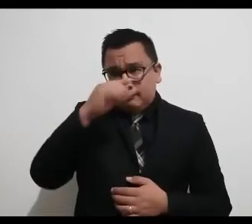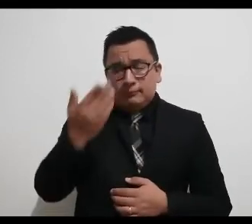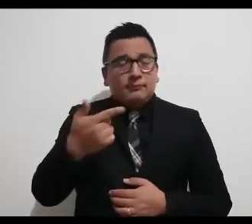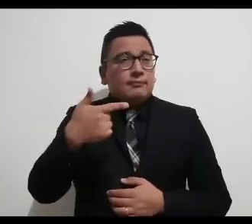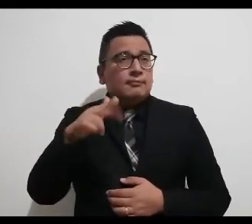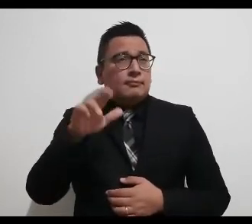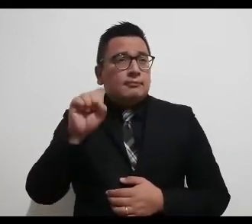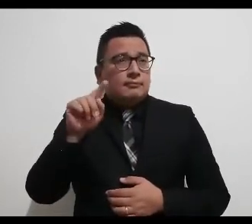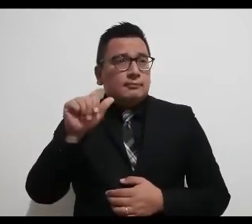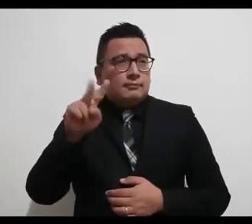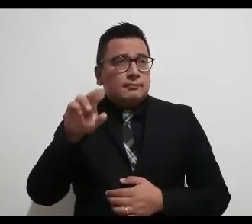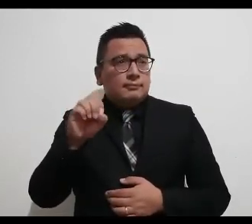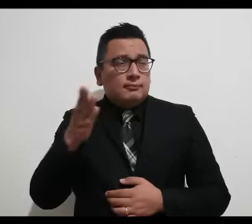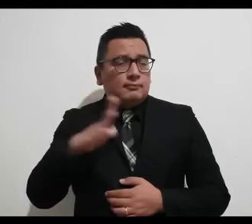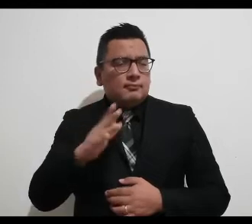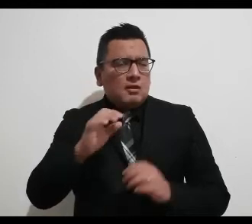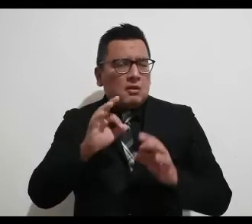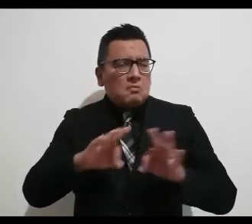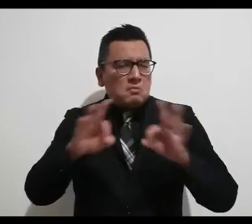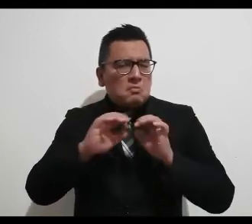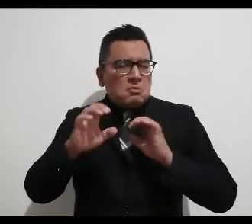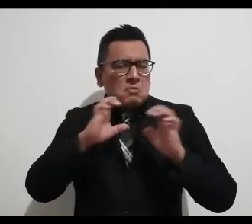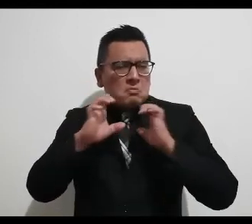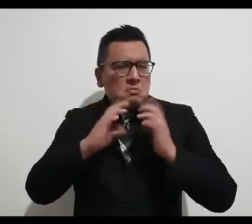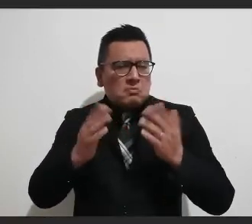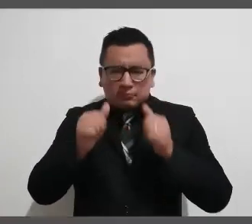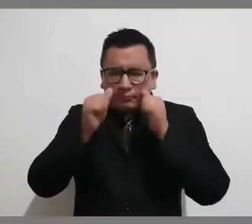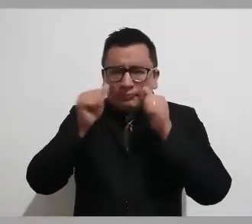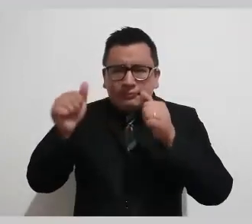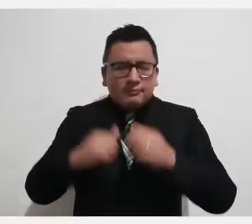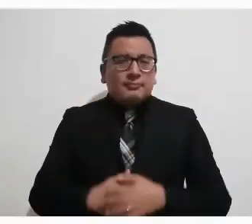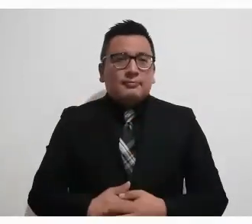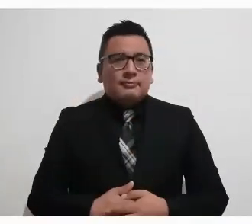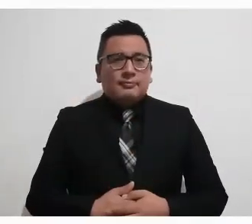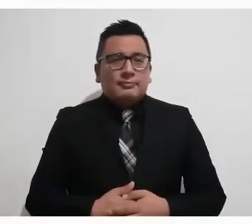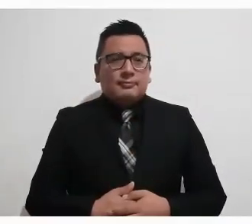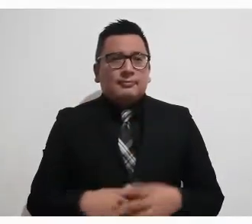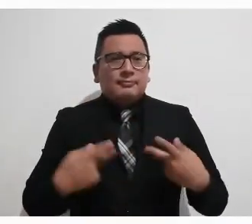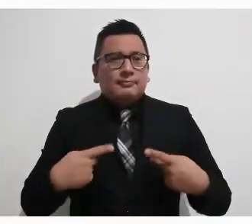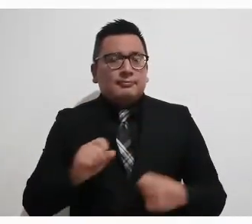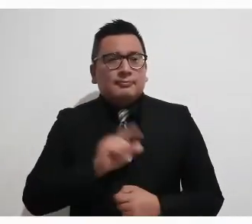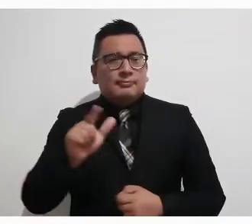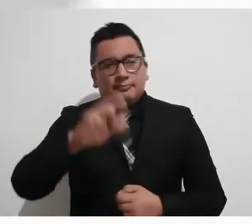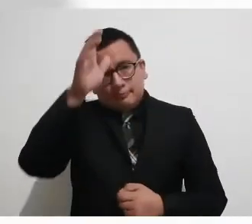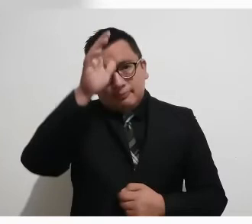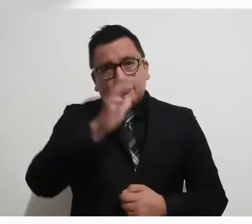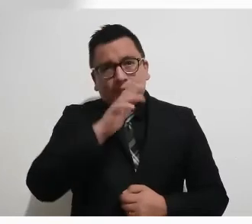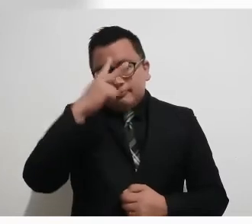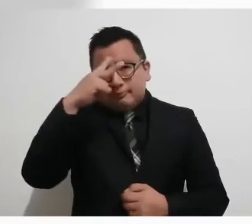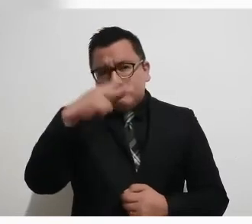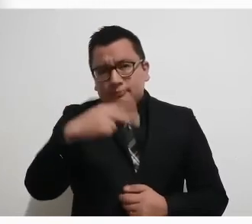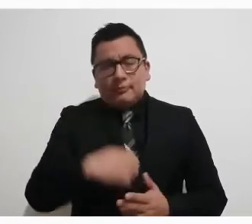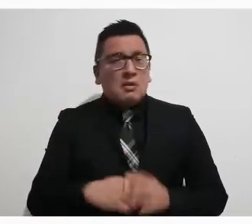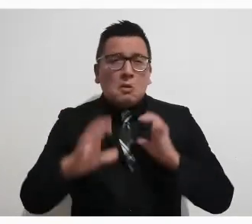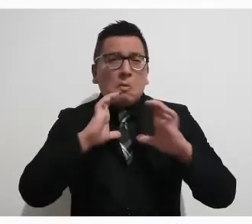Gustavo Alberto Espinosa Padrón nos presenta una interesante charla. Vamos con usted, consejero. Protagonistas de la vida democrática de Coahuila